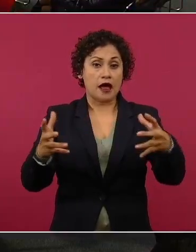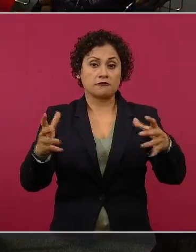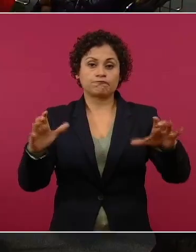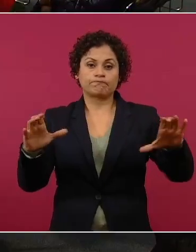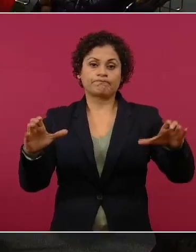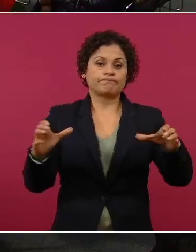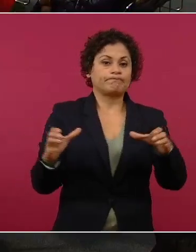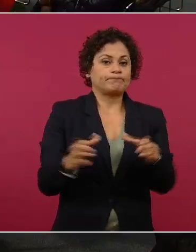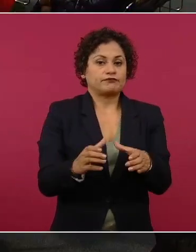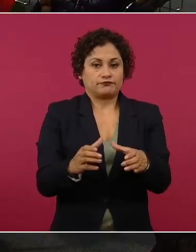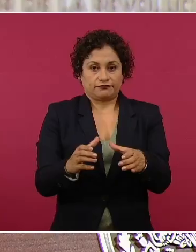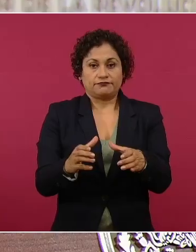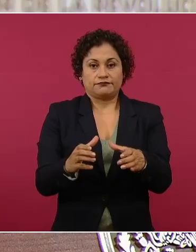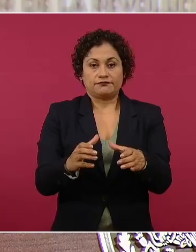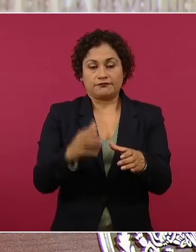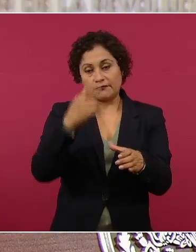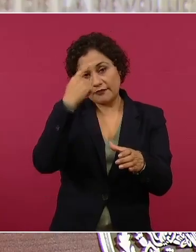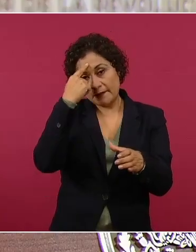para que